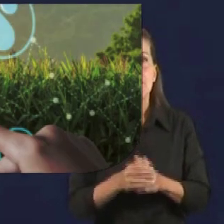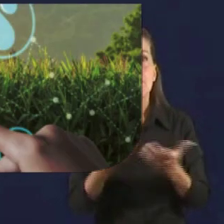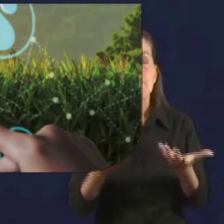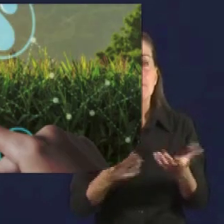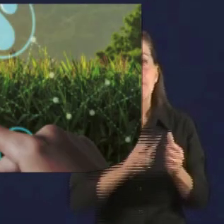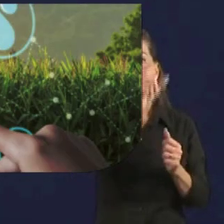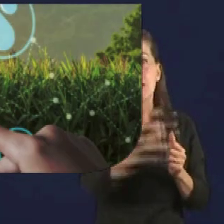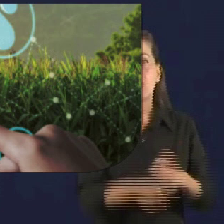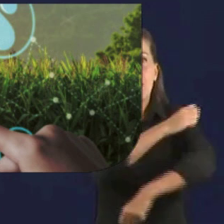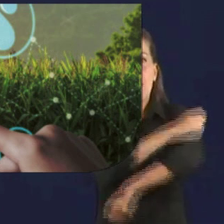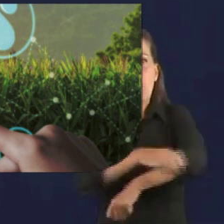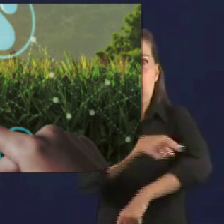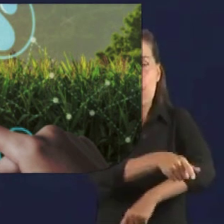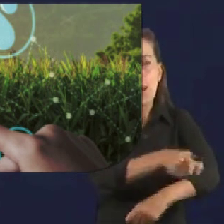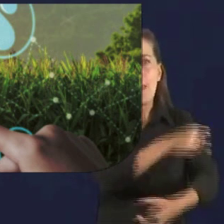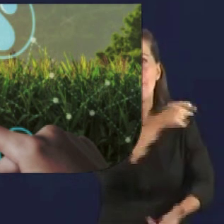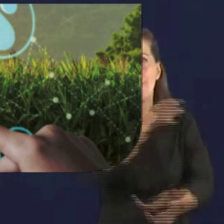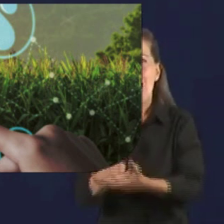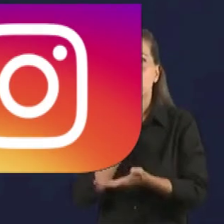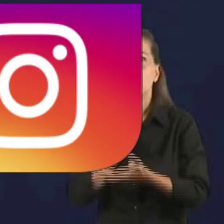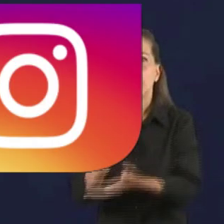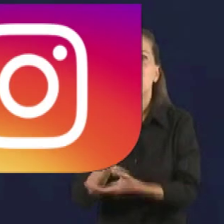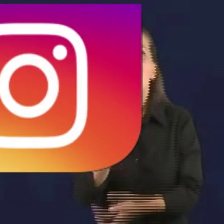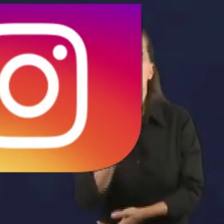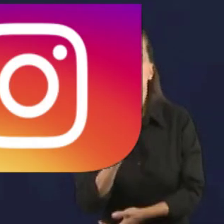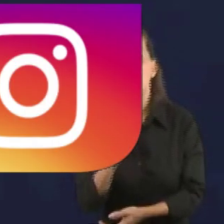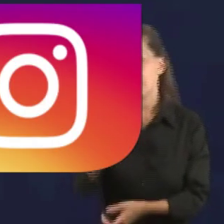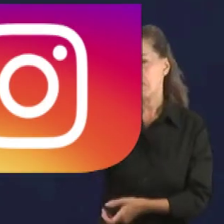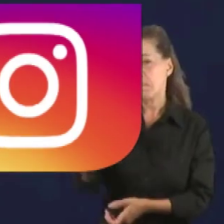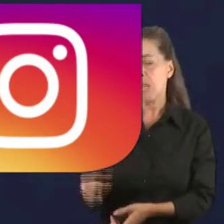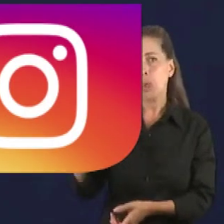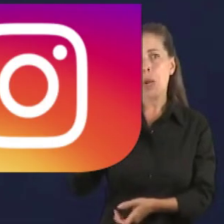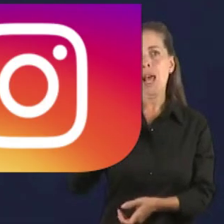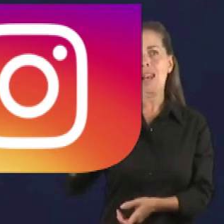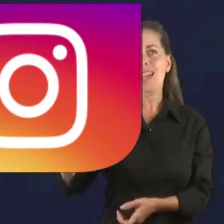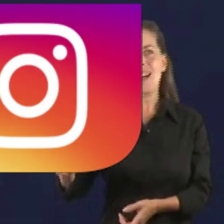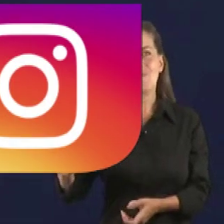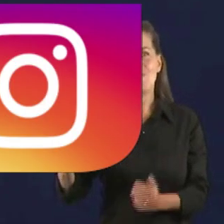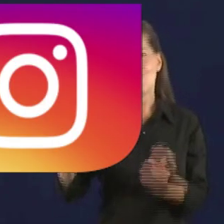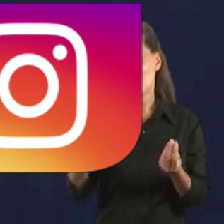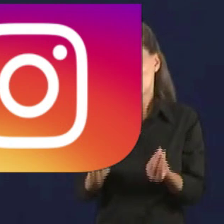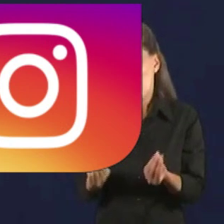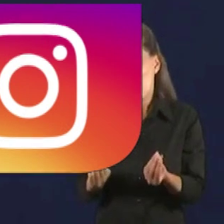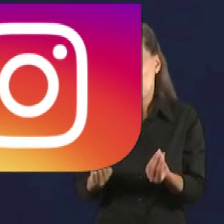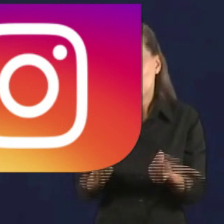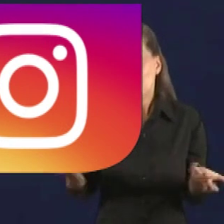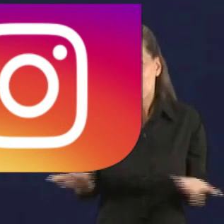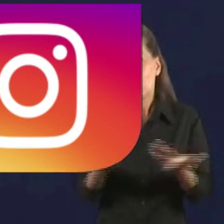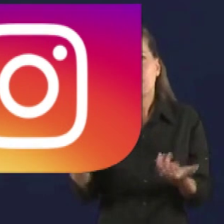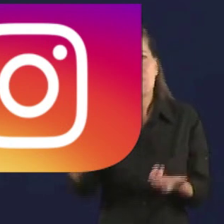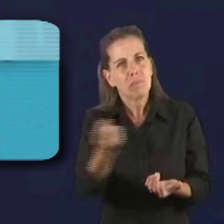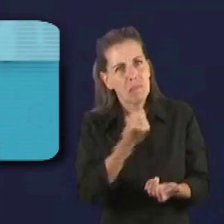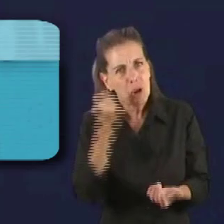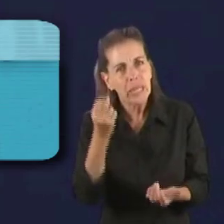le paga el subsidio al más rico, ¿no? Y hay una transferencia de recursos del que menos tiene hacia